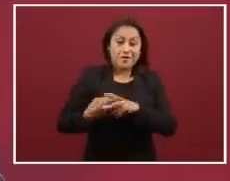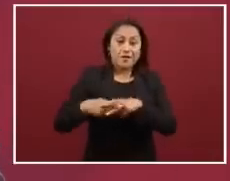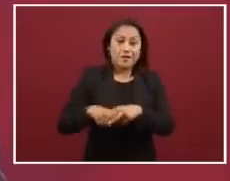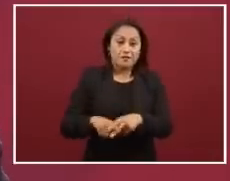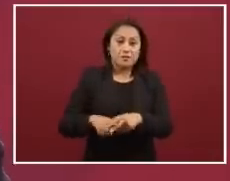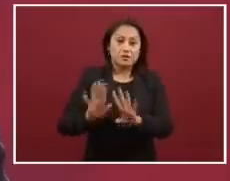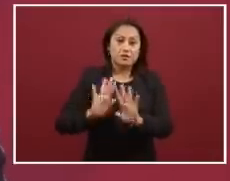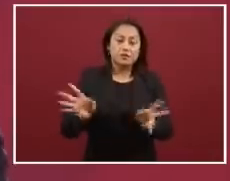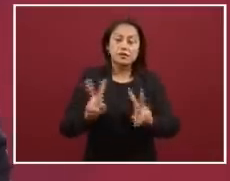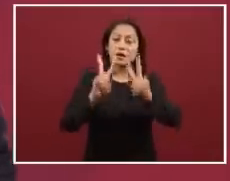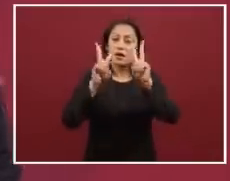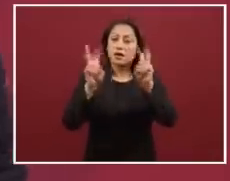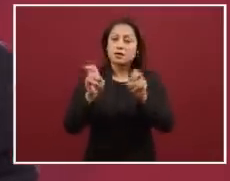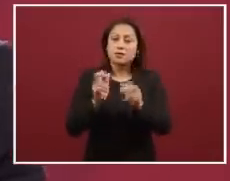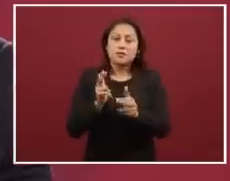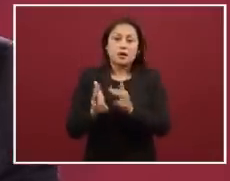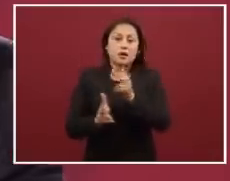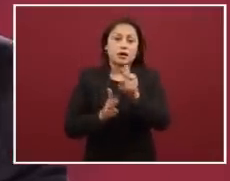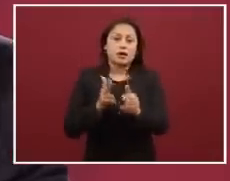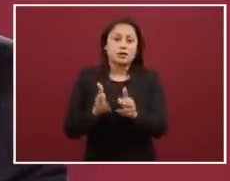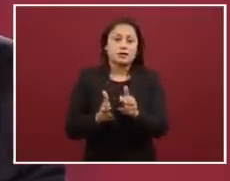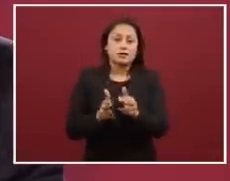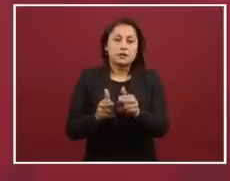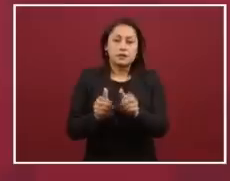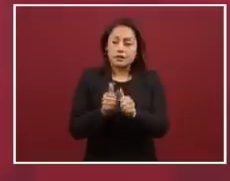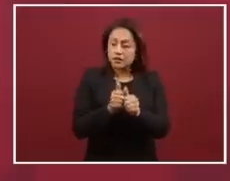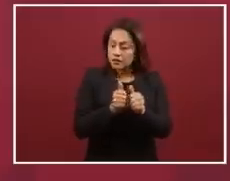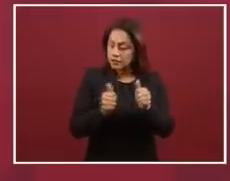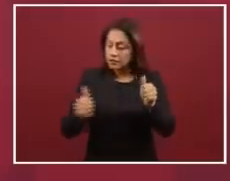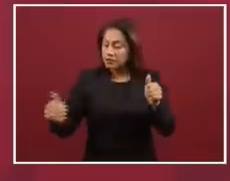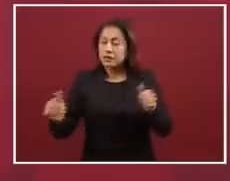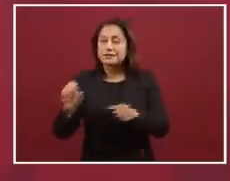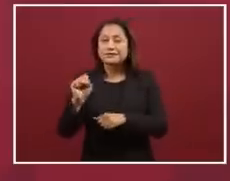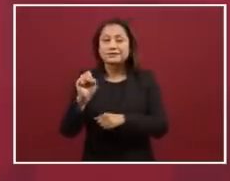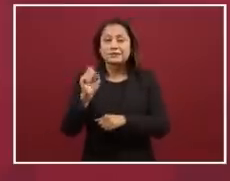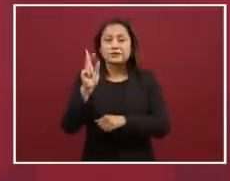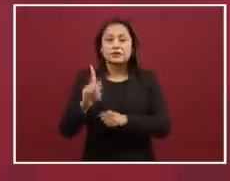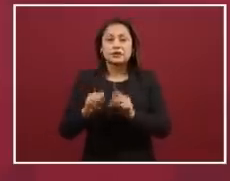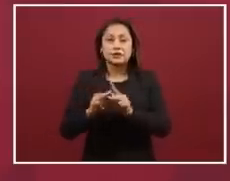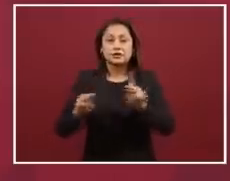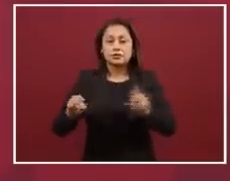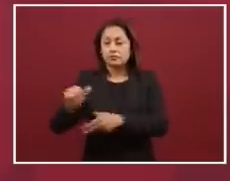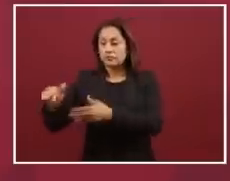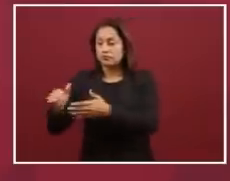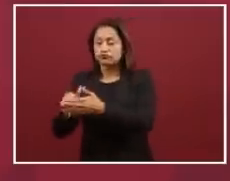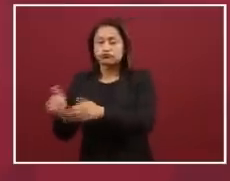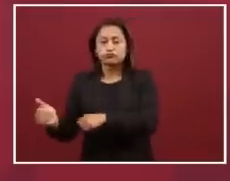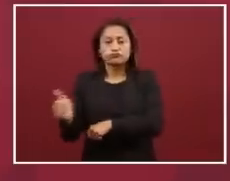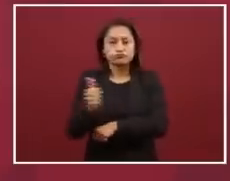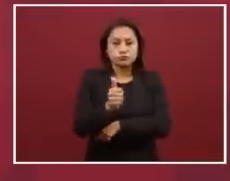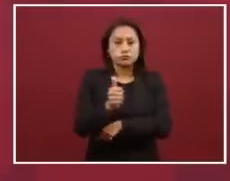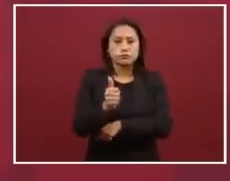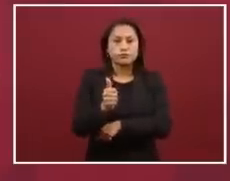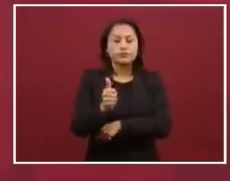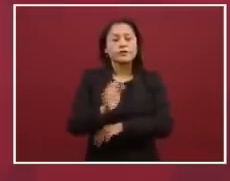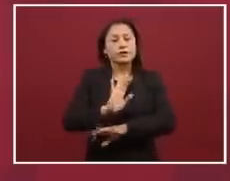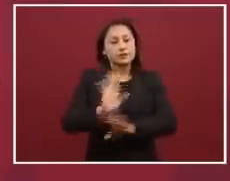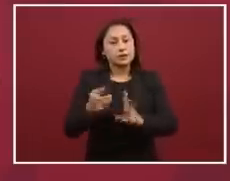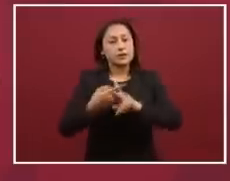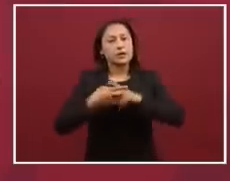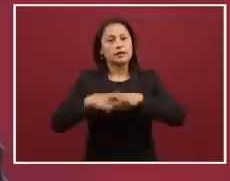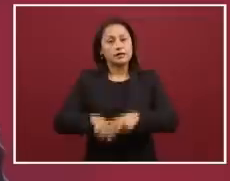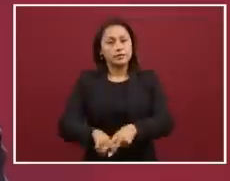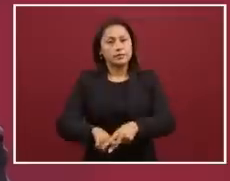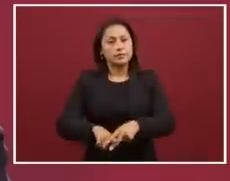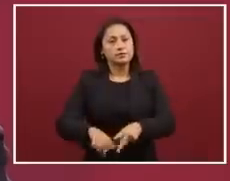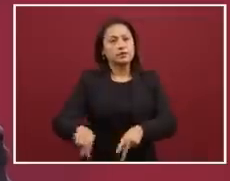tren, 60 kilómetros de Mogoñé a Chivalá, y por el otro lado también se arranquen los trabajos en el puerto